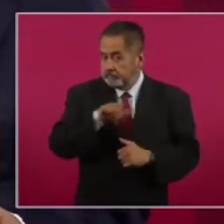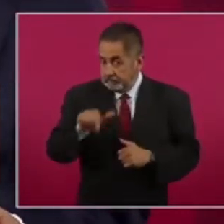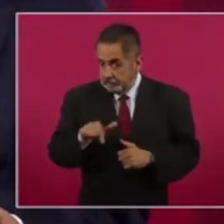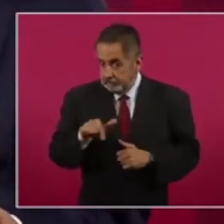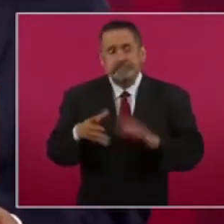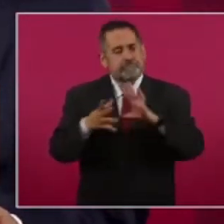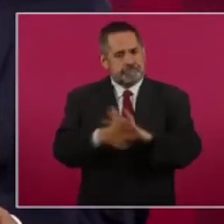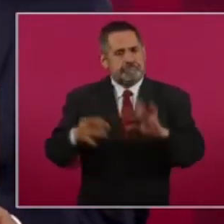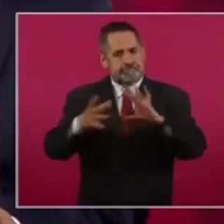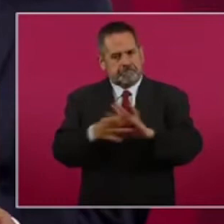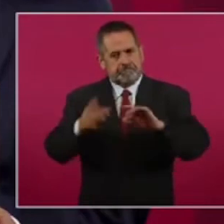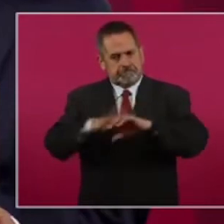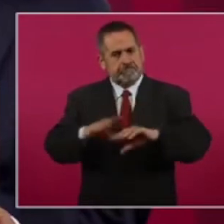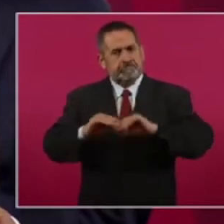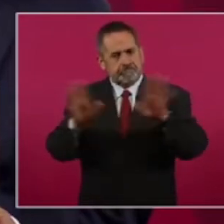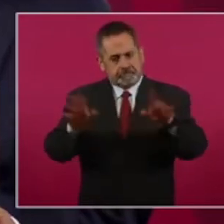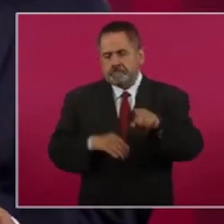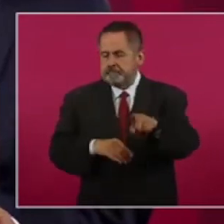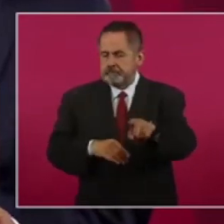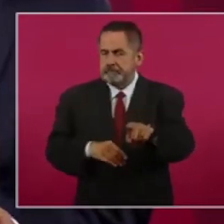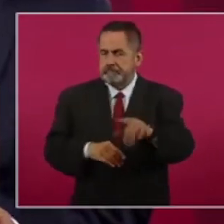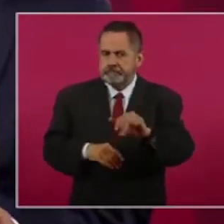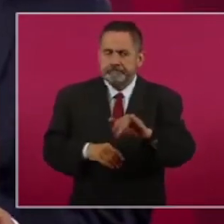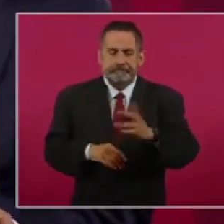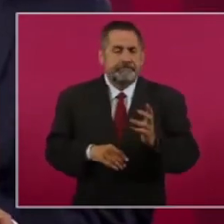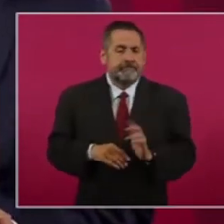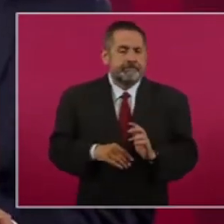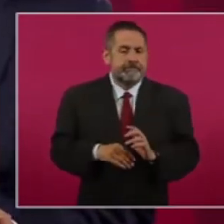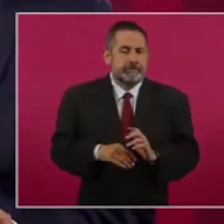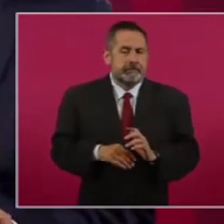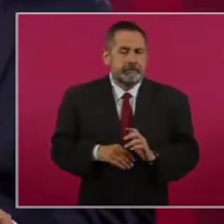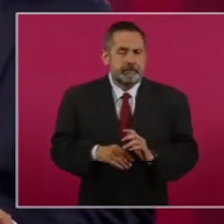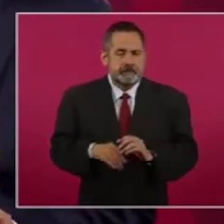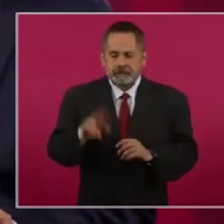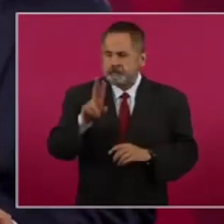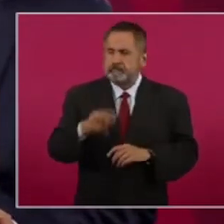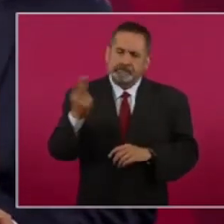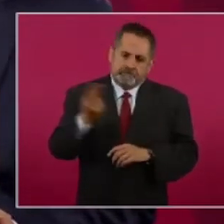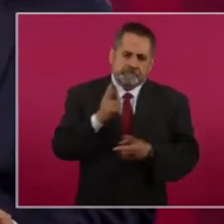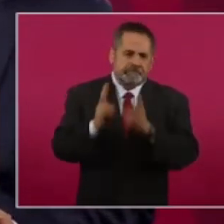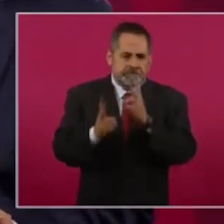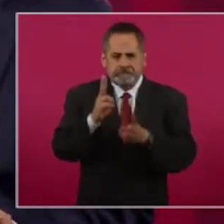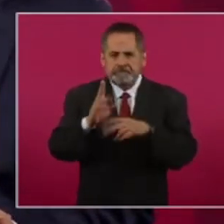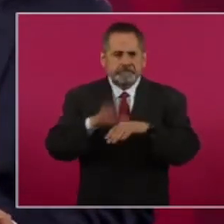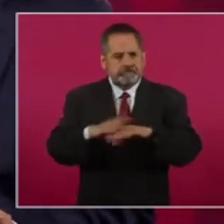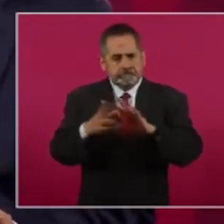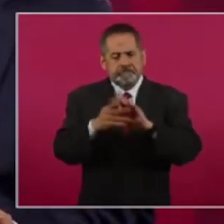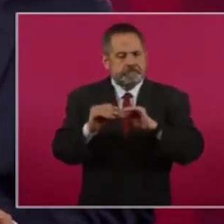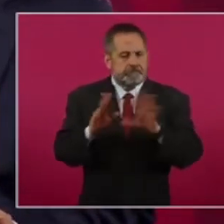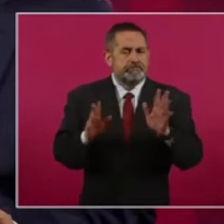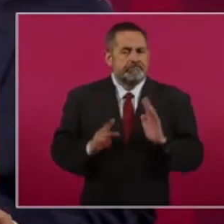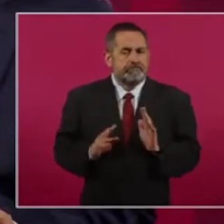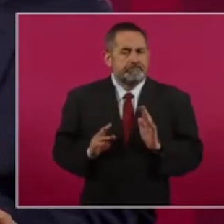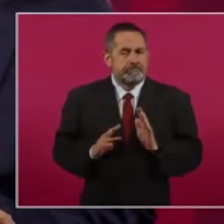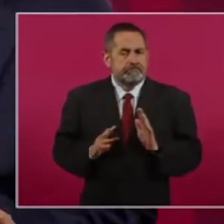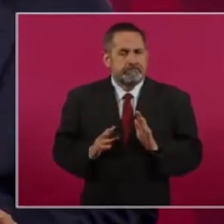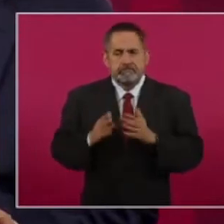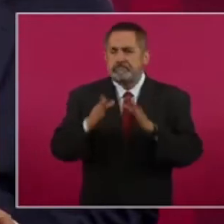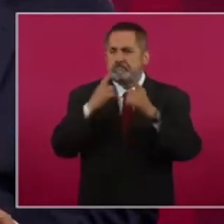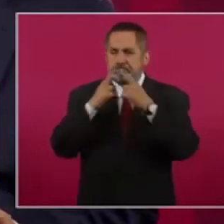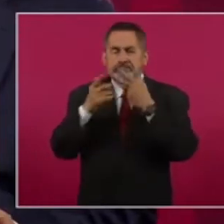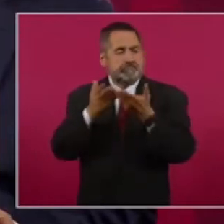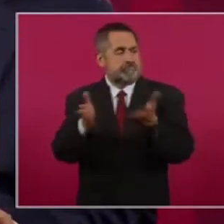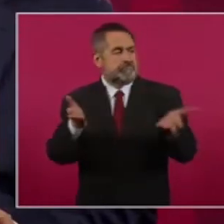tema, porque sí es necesario que se abra el debate,